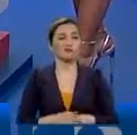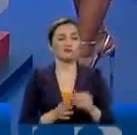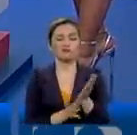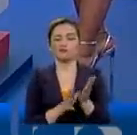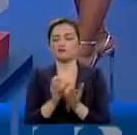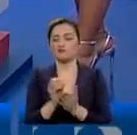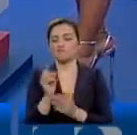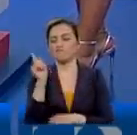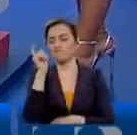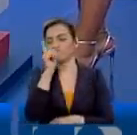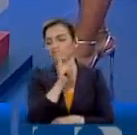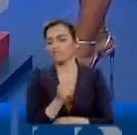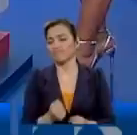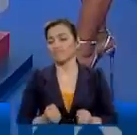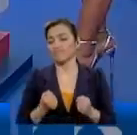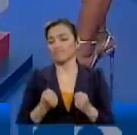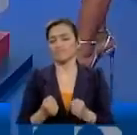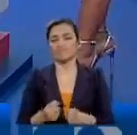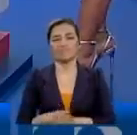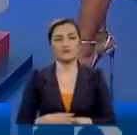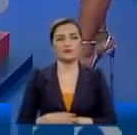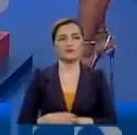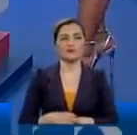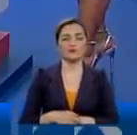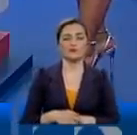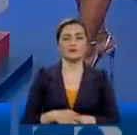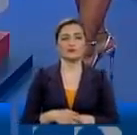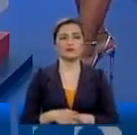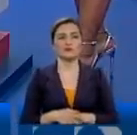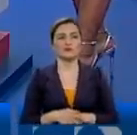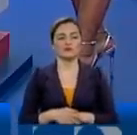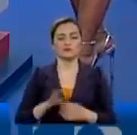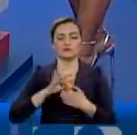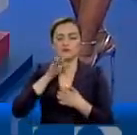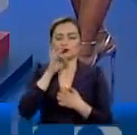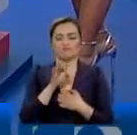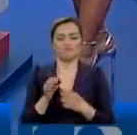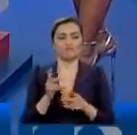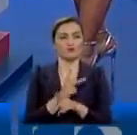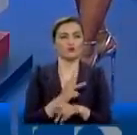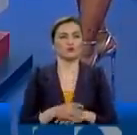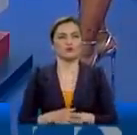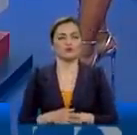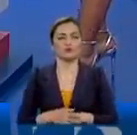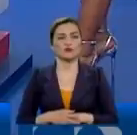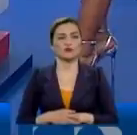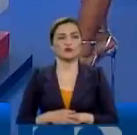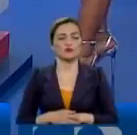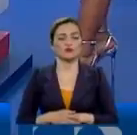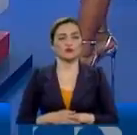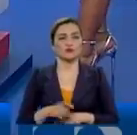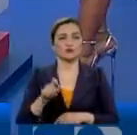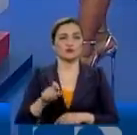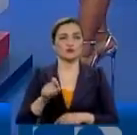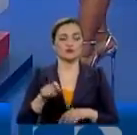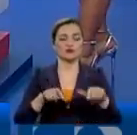momentos bastante difíciles, más aún cuando pues estamos atravesando por una pandemia. Hemos creído necesario